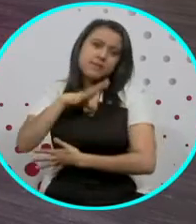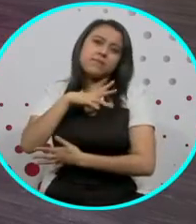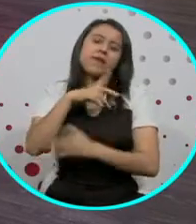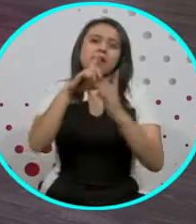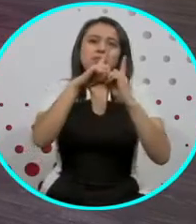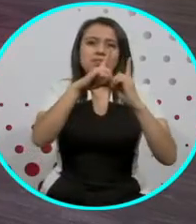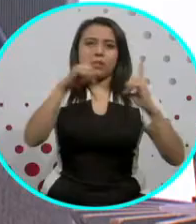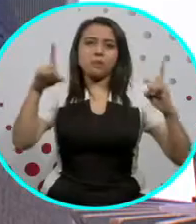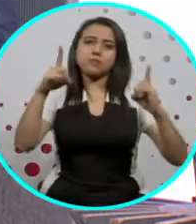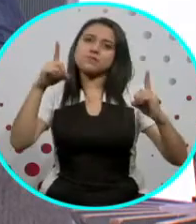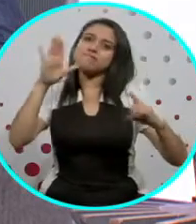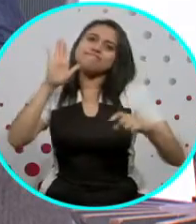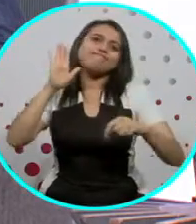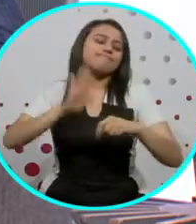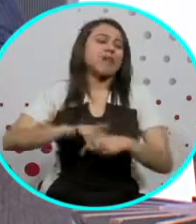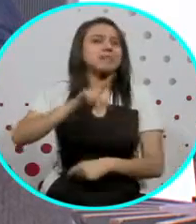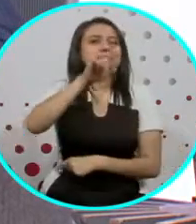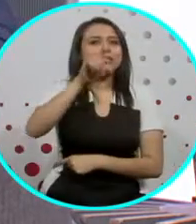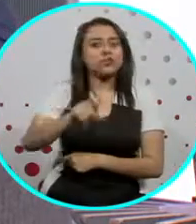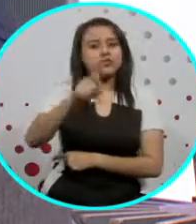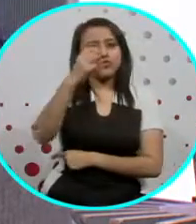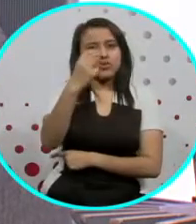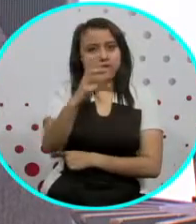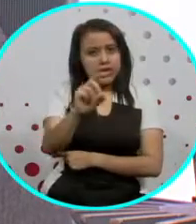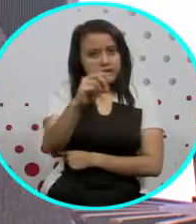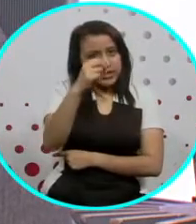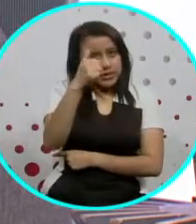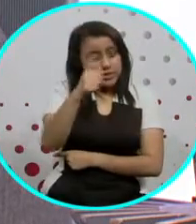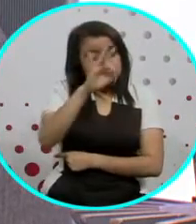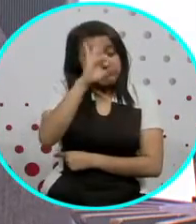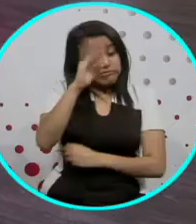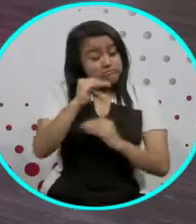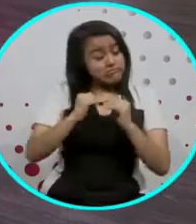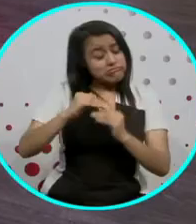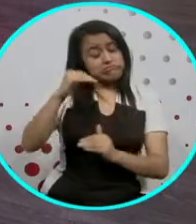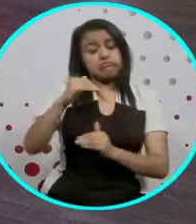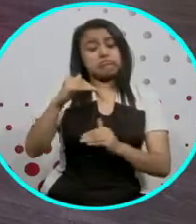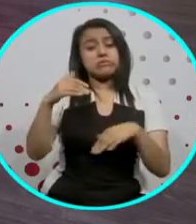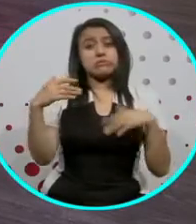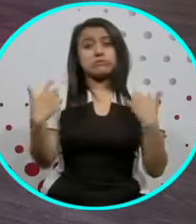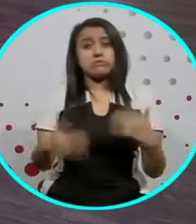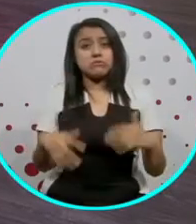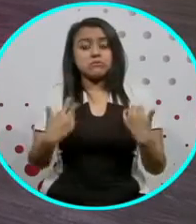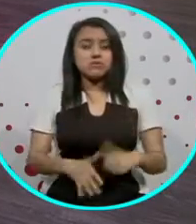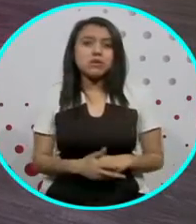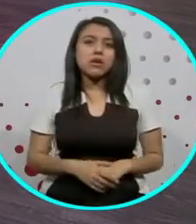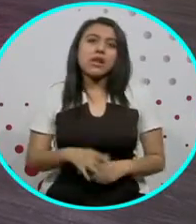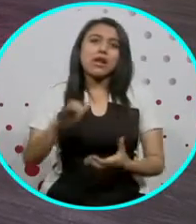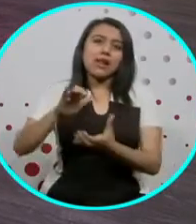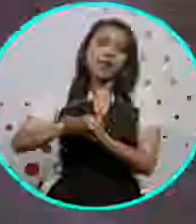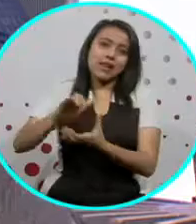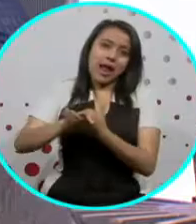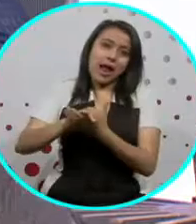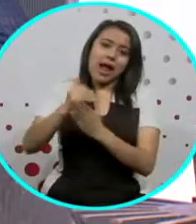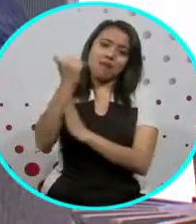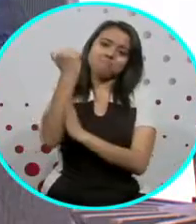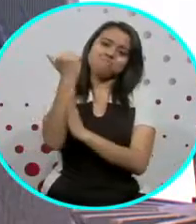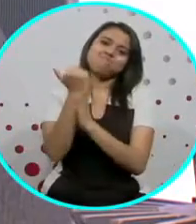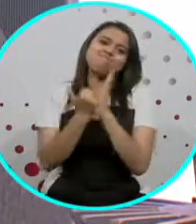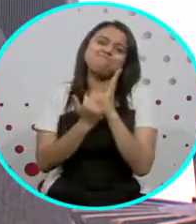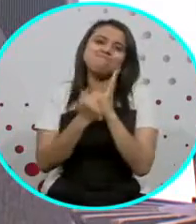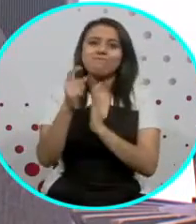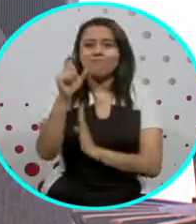divorcios aumentó en un 136%. Ah, eso sí estuvo por eso. Y el de matrimonio se redujo en